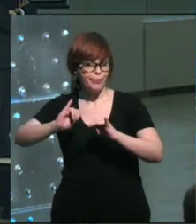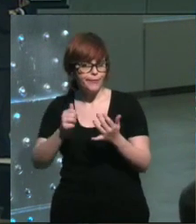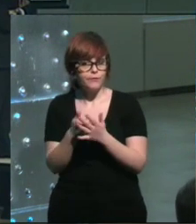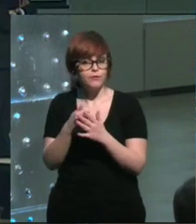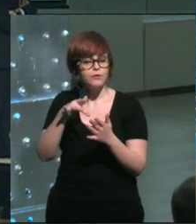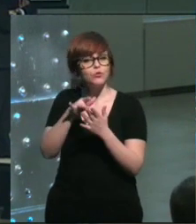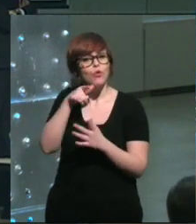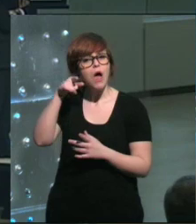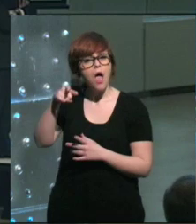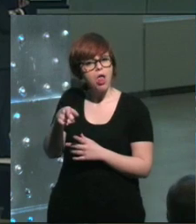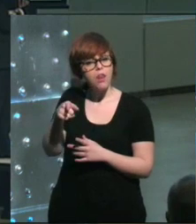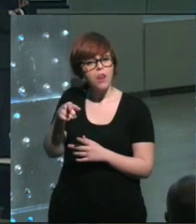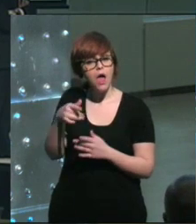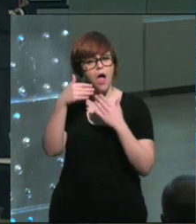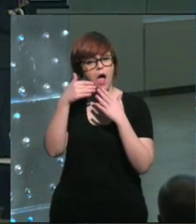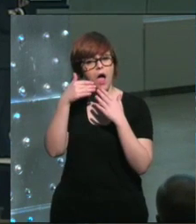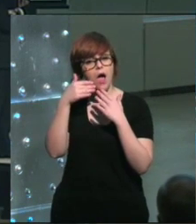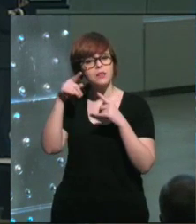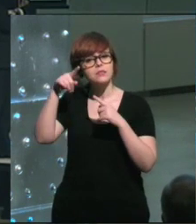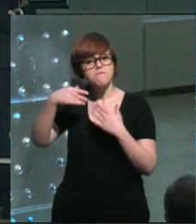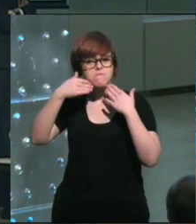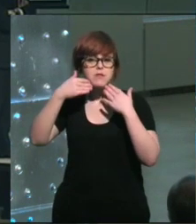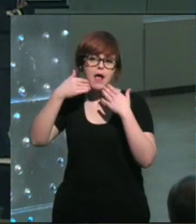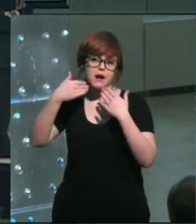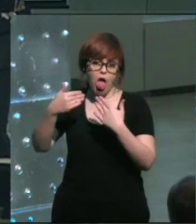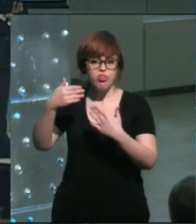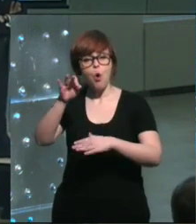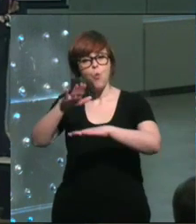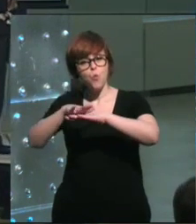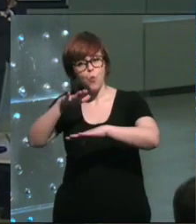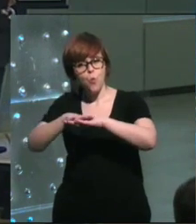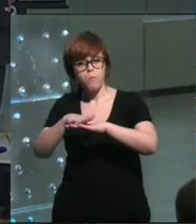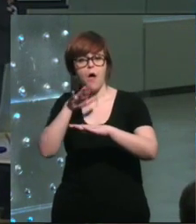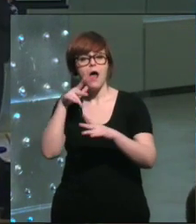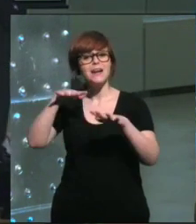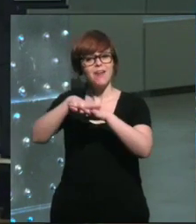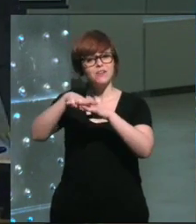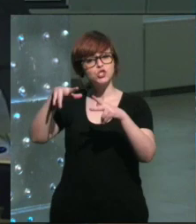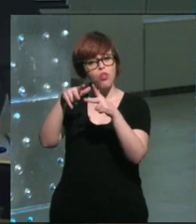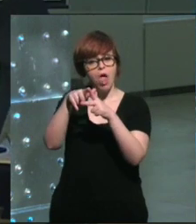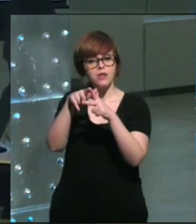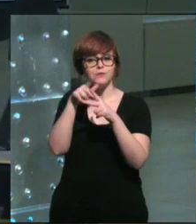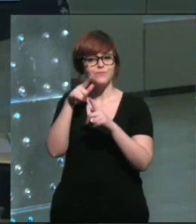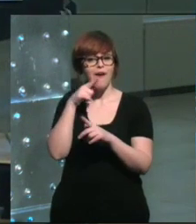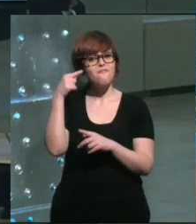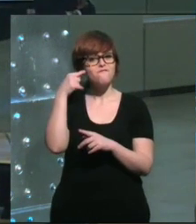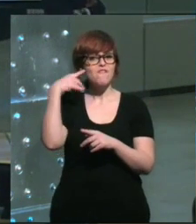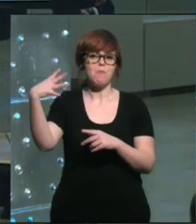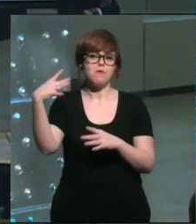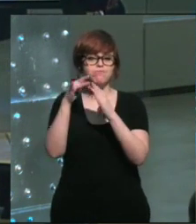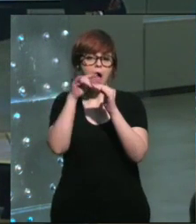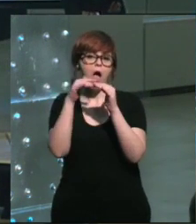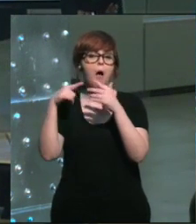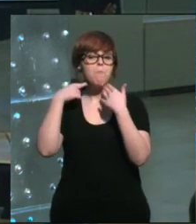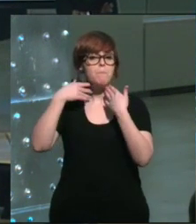que ha perdido, ¿en qué posición se queda ahora el Partido Republicano? Muy buenas dos